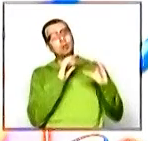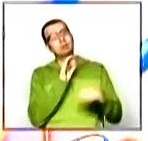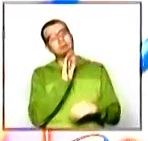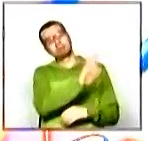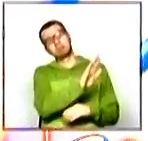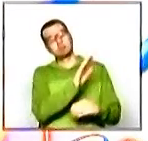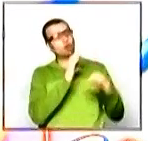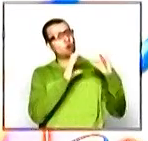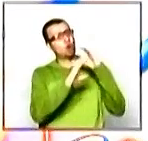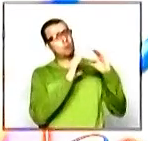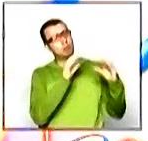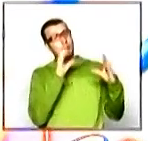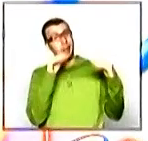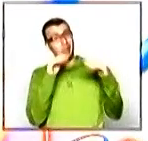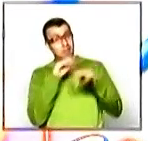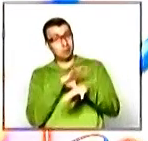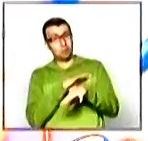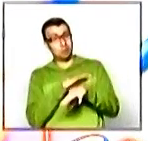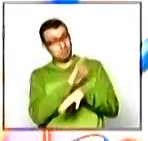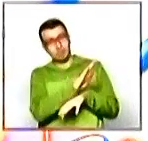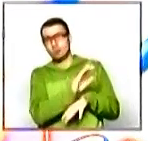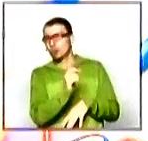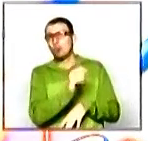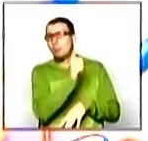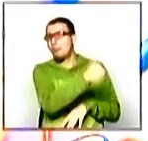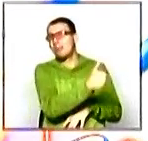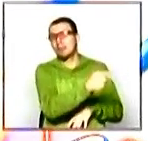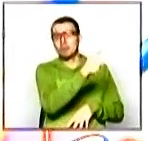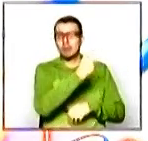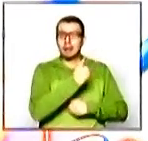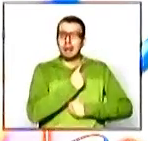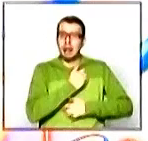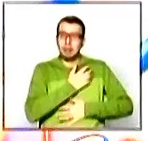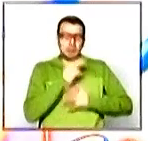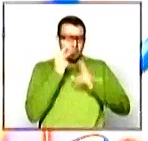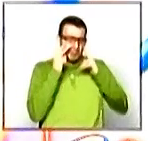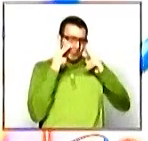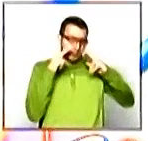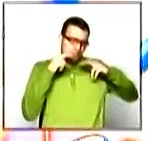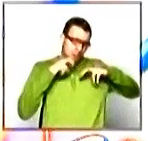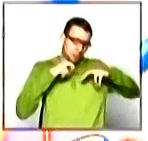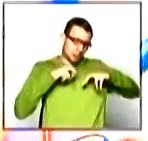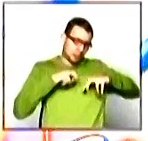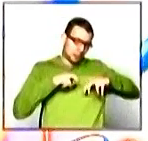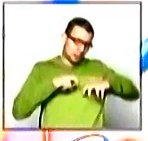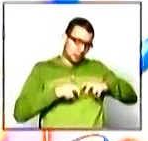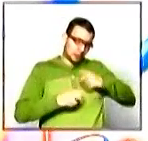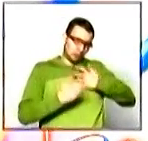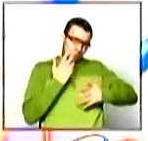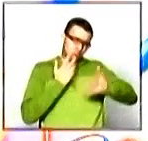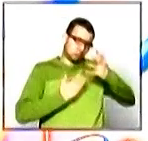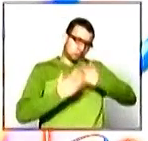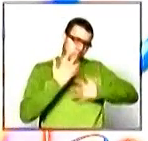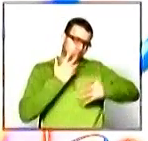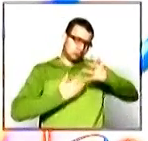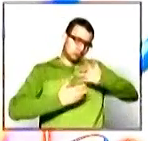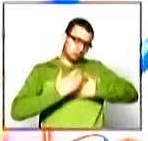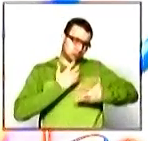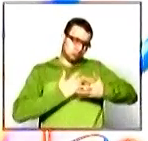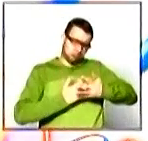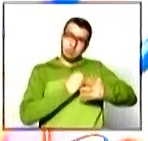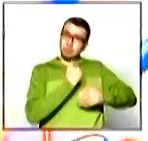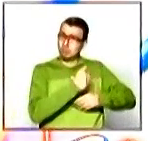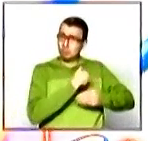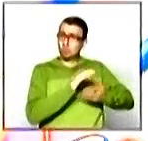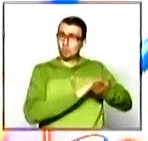internos, muchos asuntos que tienen que ver con el alma, y que el paciente no tiene en ese momento la capacidad o carece de las herramientas